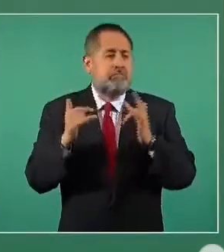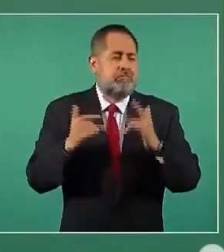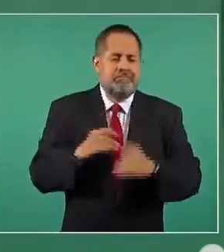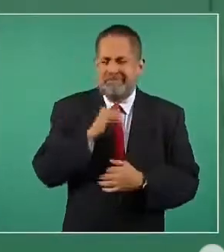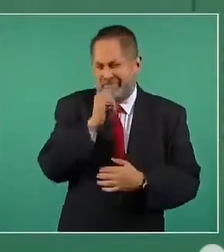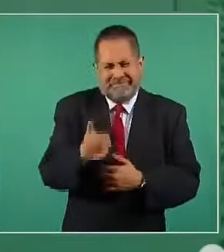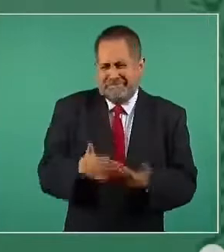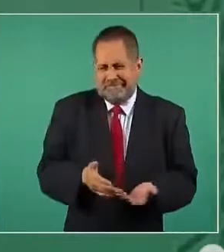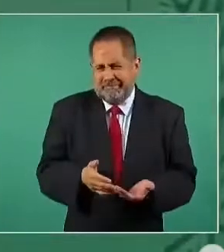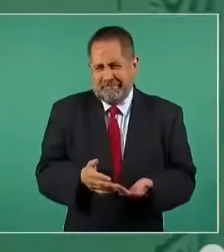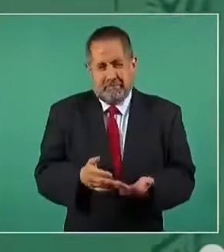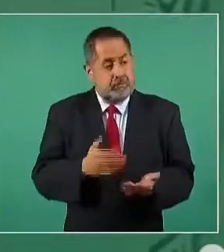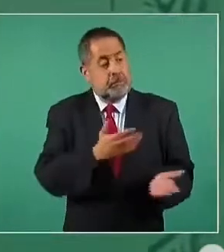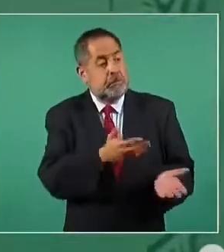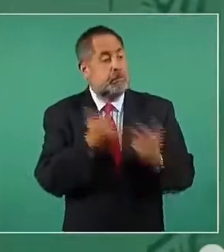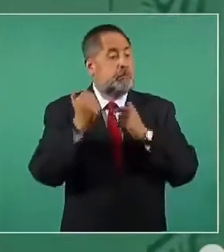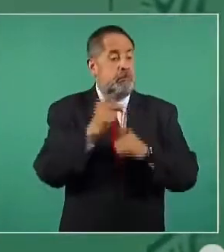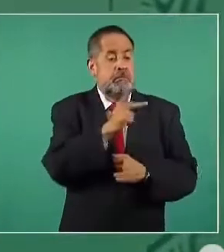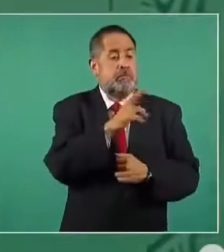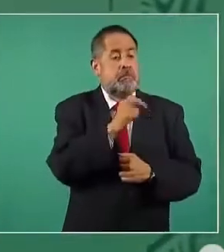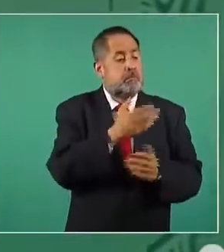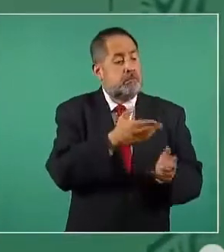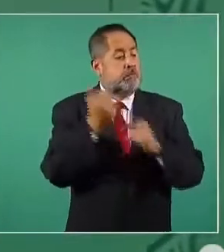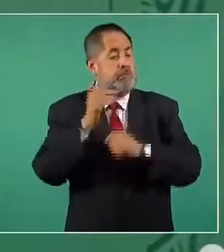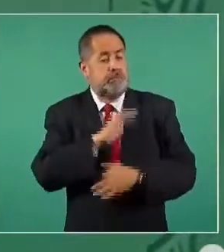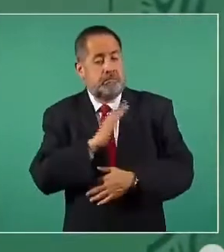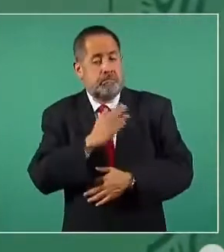o pro España. No hay